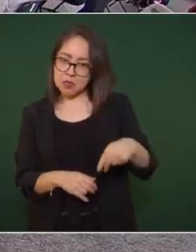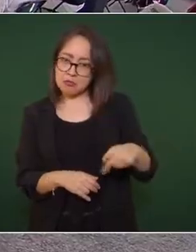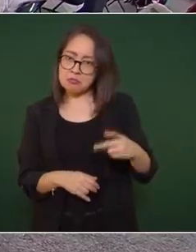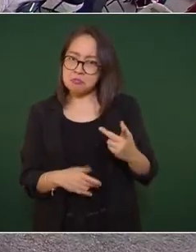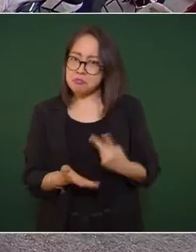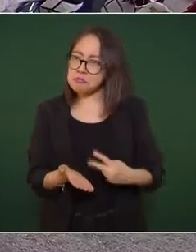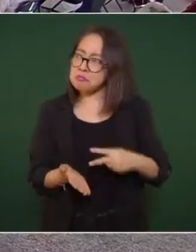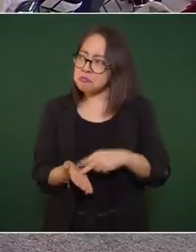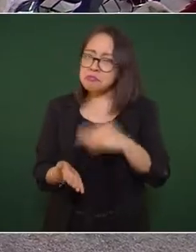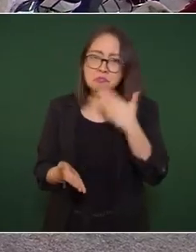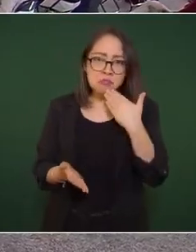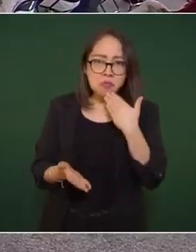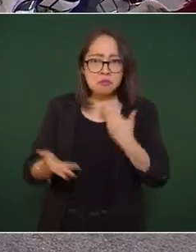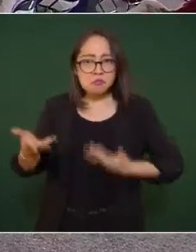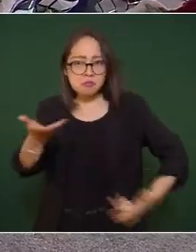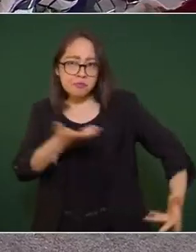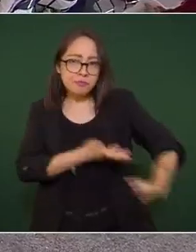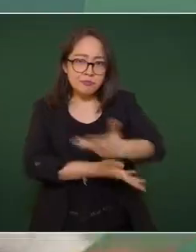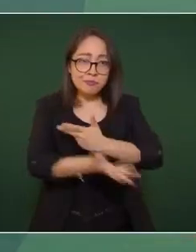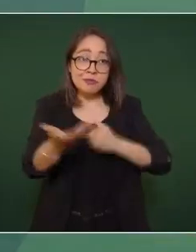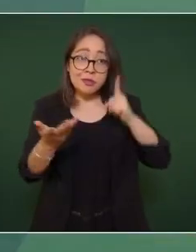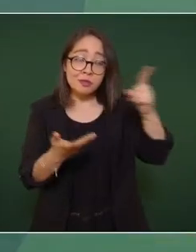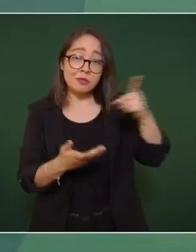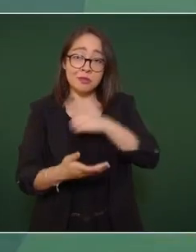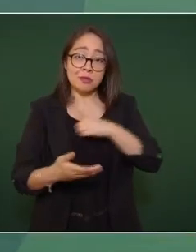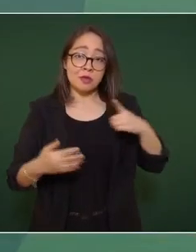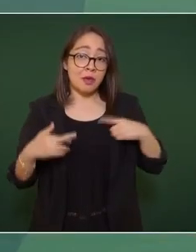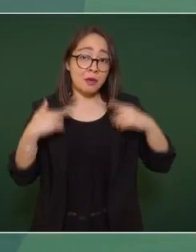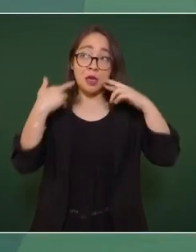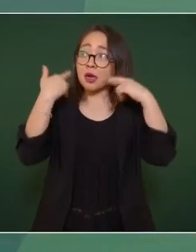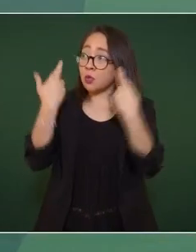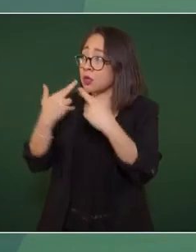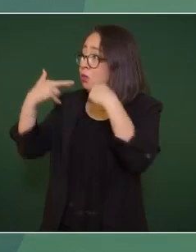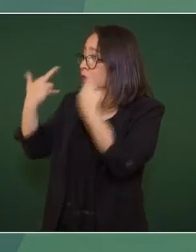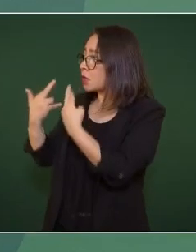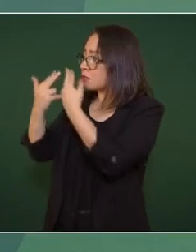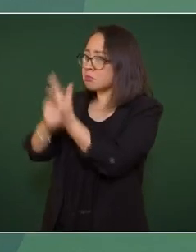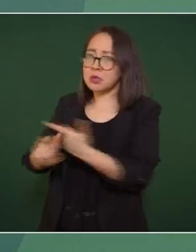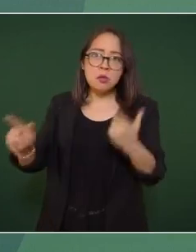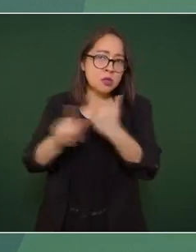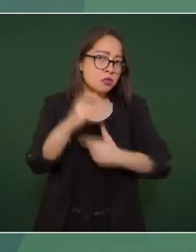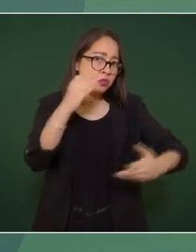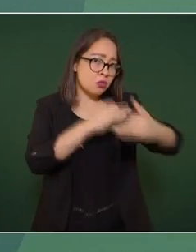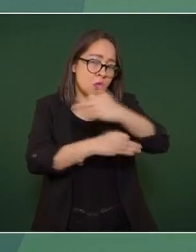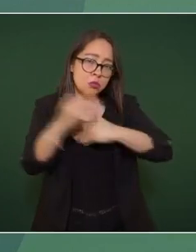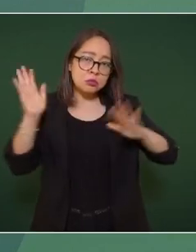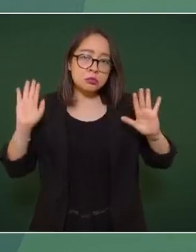y pues se tiene que reunir con todos. ¿Pero coincide con su criterio sobre la Corte y sobre el Poder Judicial?